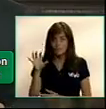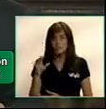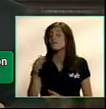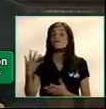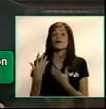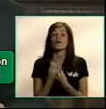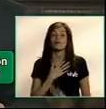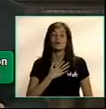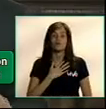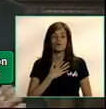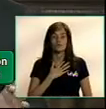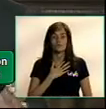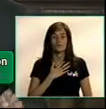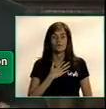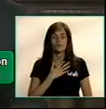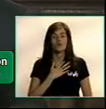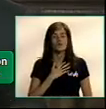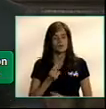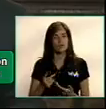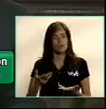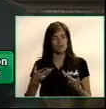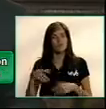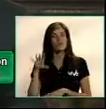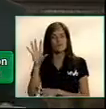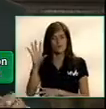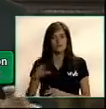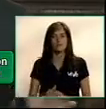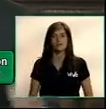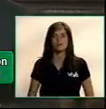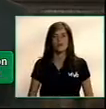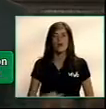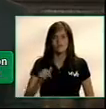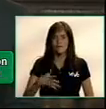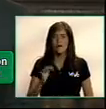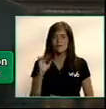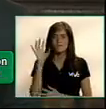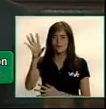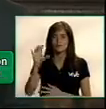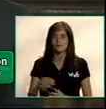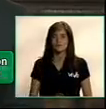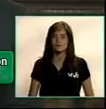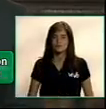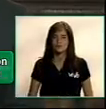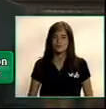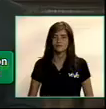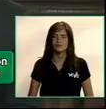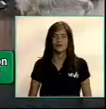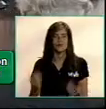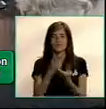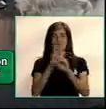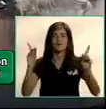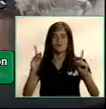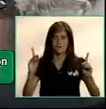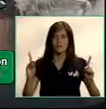conmigo. Y dejó una patria. Y aquí está esta patria, pues. Democrática, porque si algo se